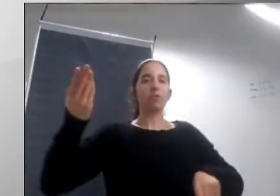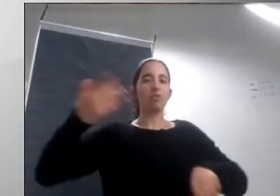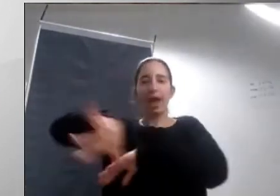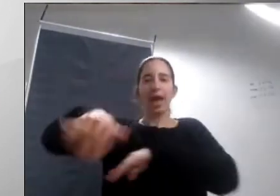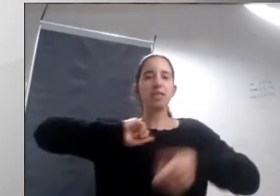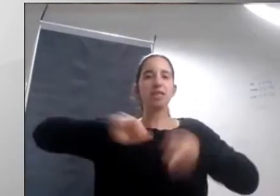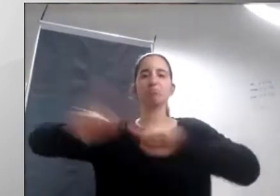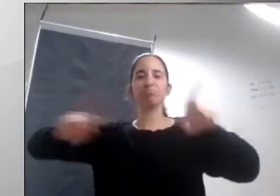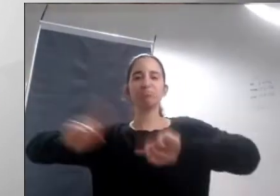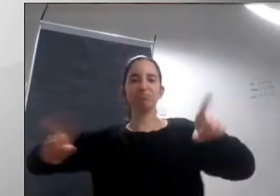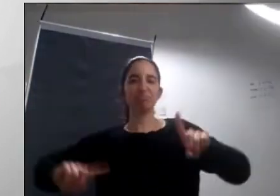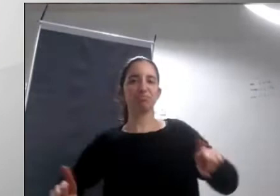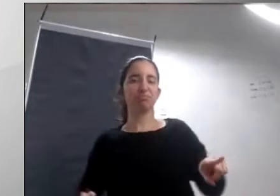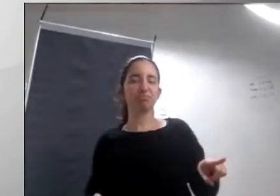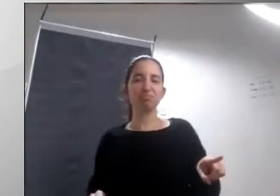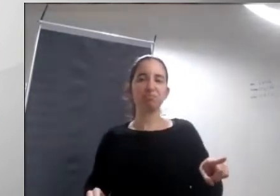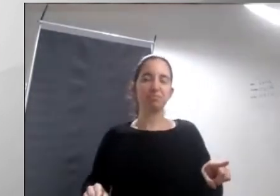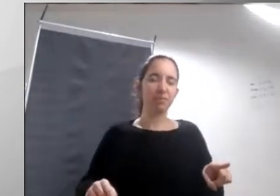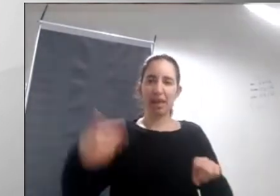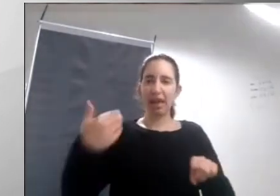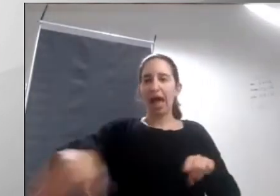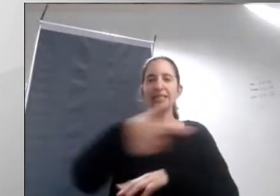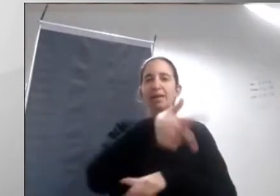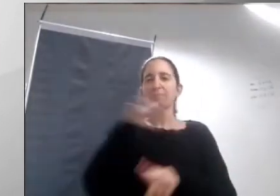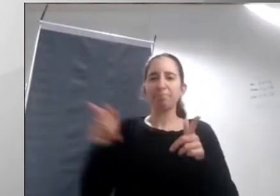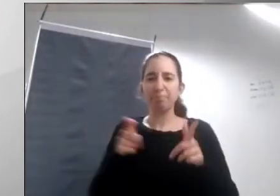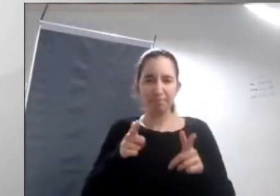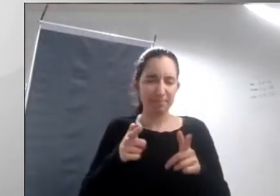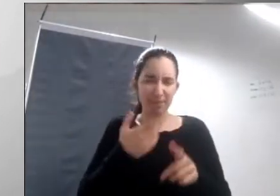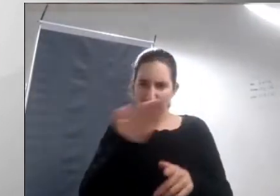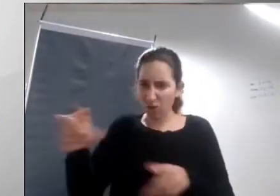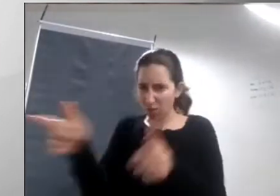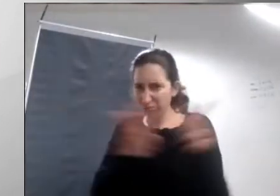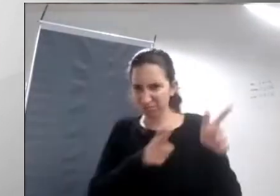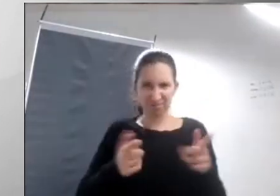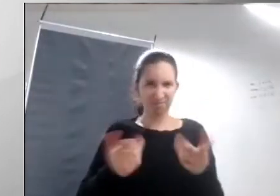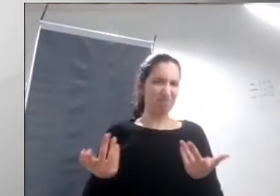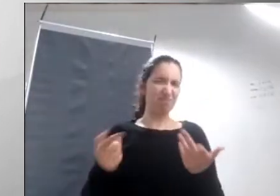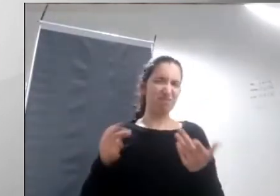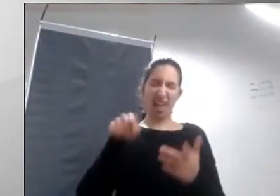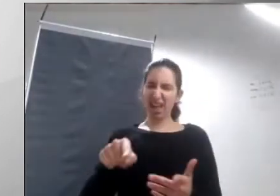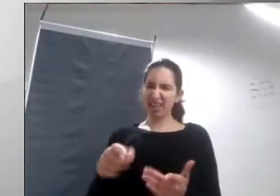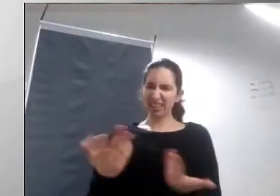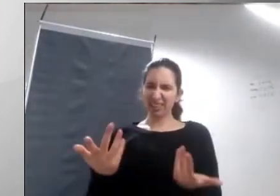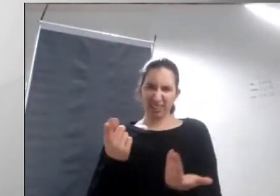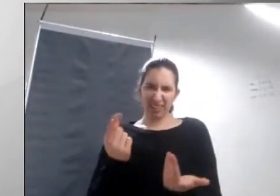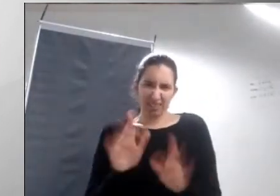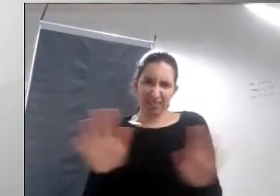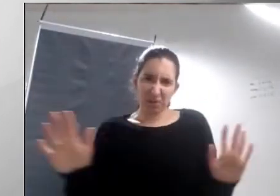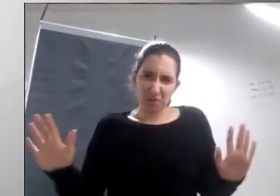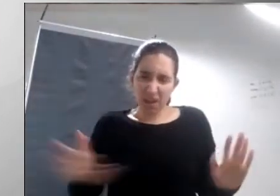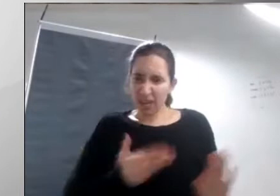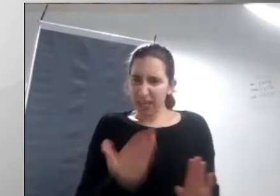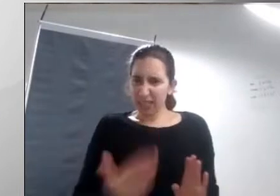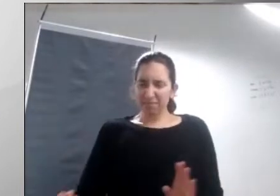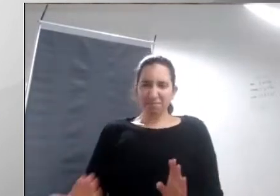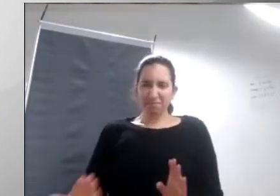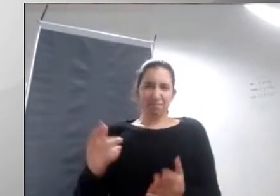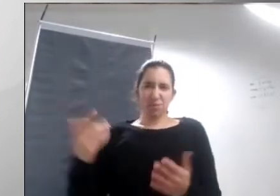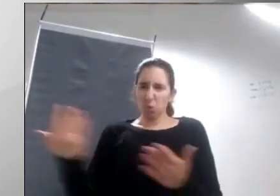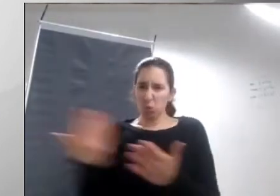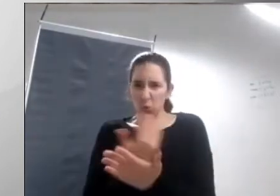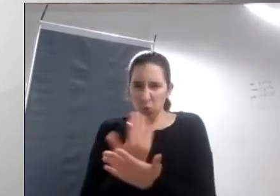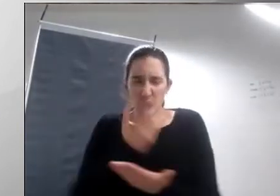esa anomalía no sirve para nada, al contrario, causa daño. Esa anomalía es algo